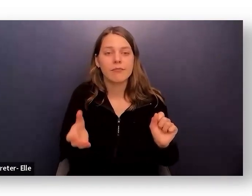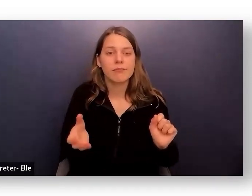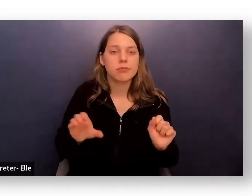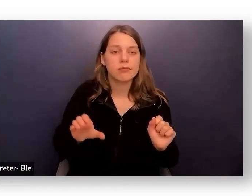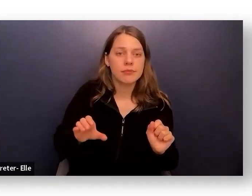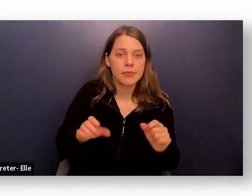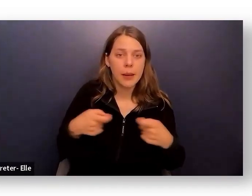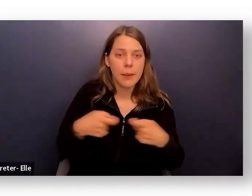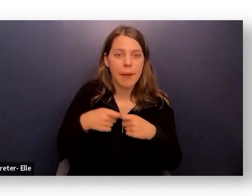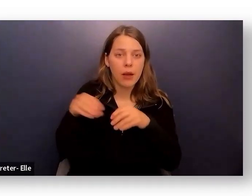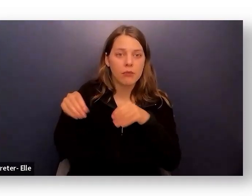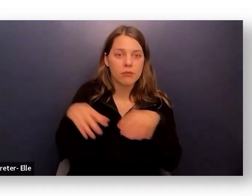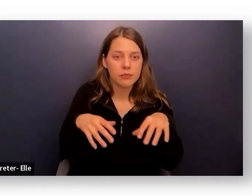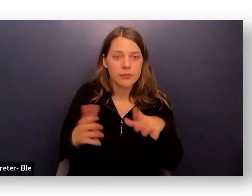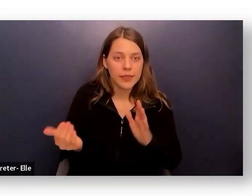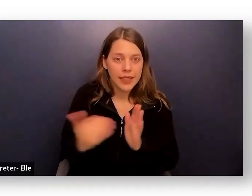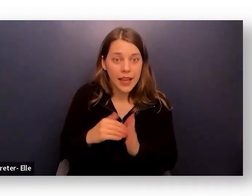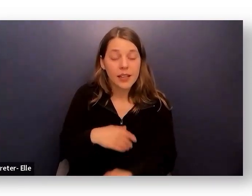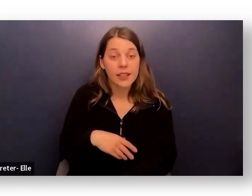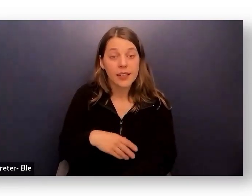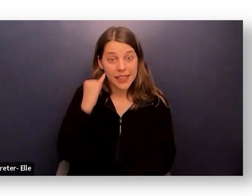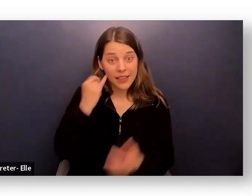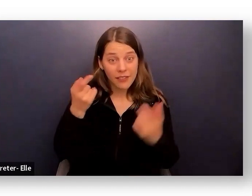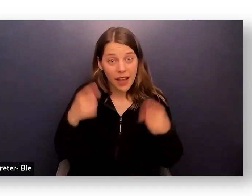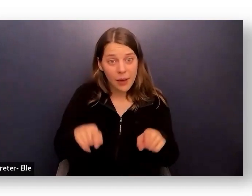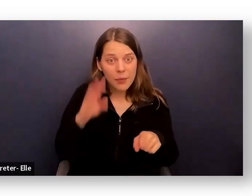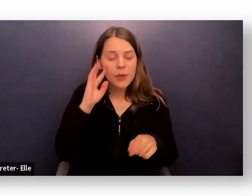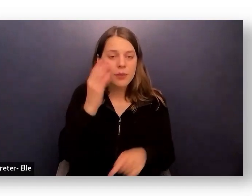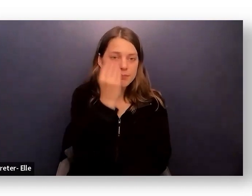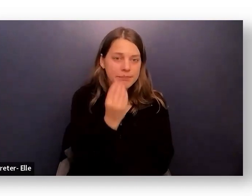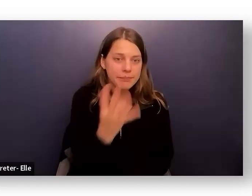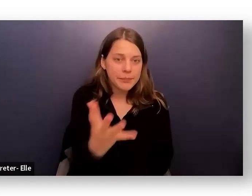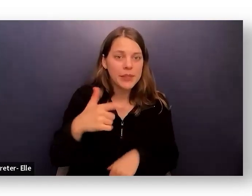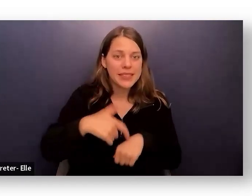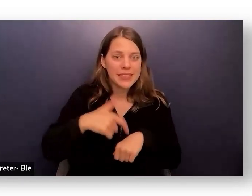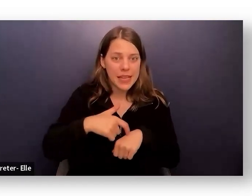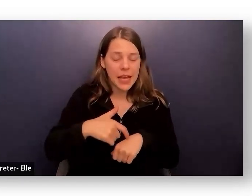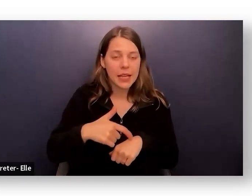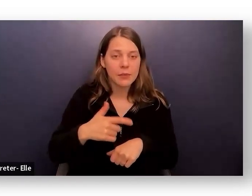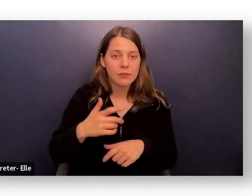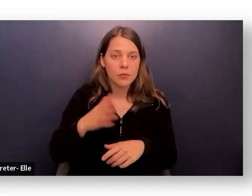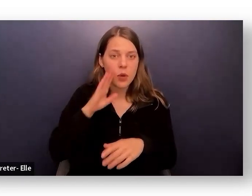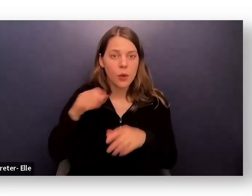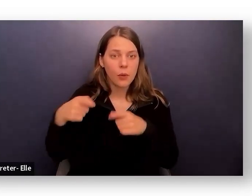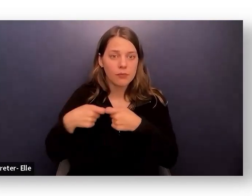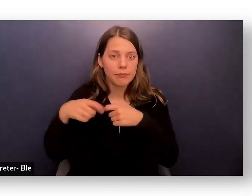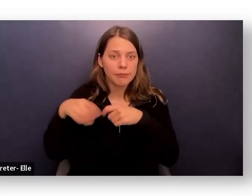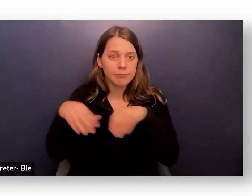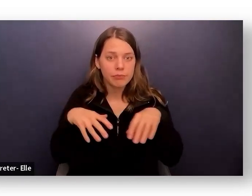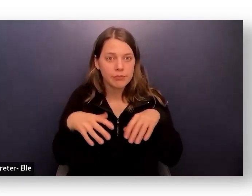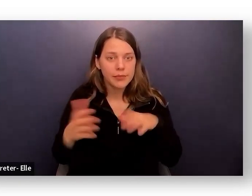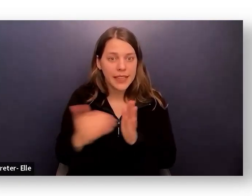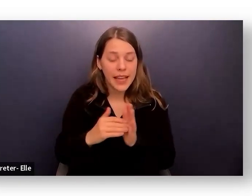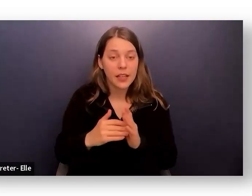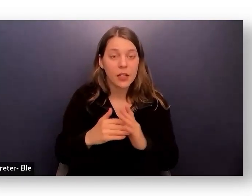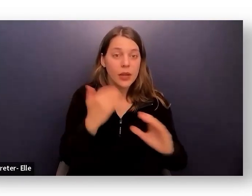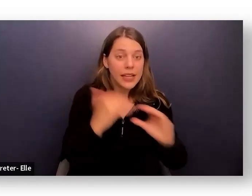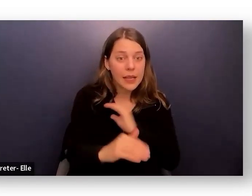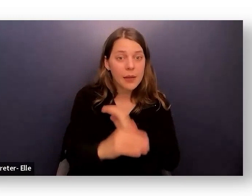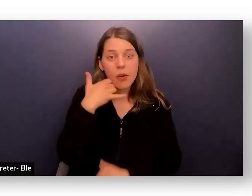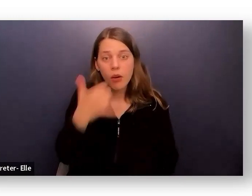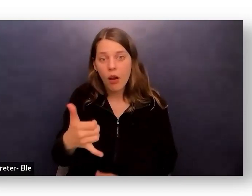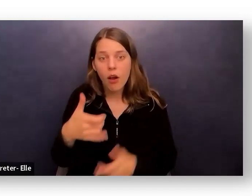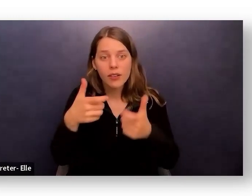que seguro vuelvan a activar la energía. Si ocurre un apagón, le identificaremos el tiempo estimado antes de iniciar la operación de un mensaje de texto o